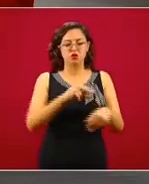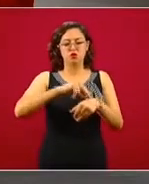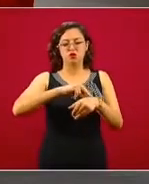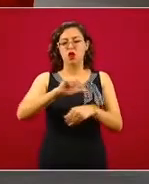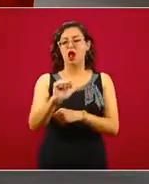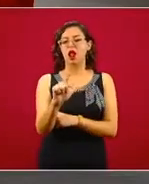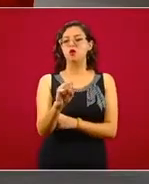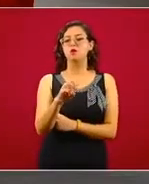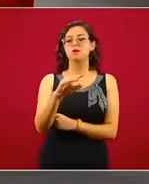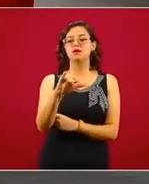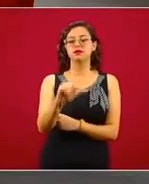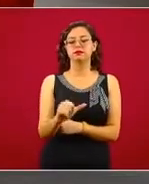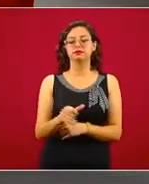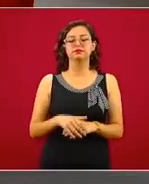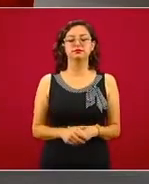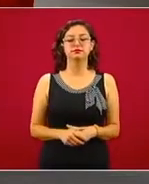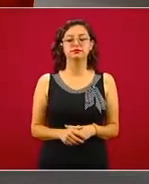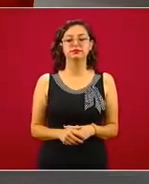have the floor now.